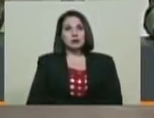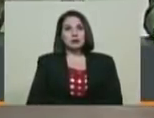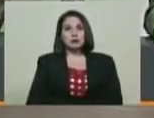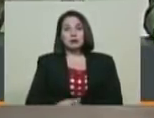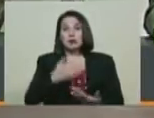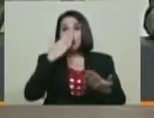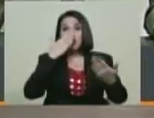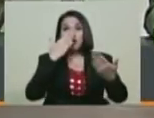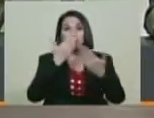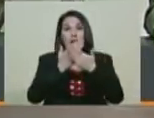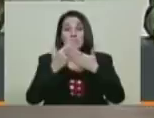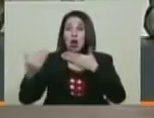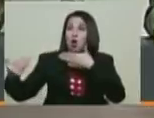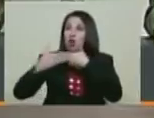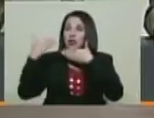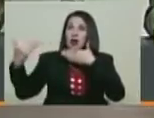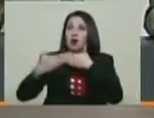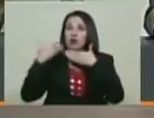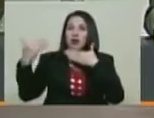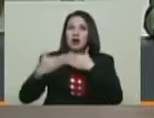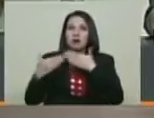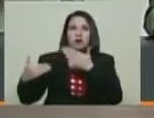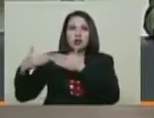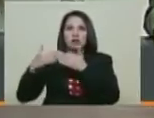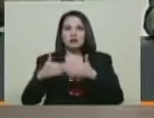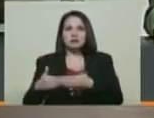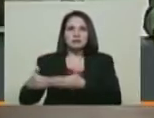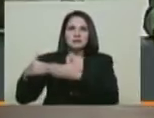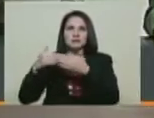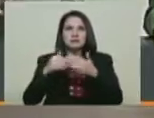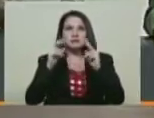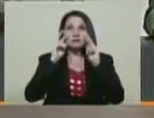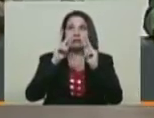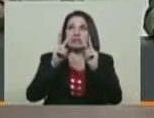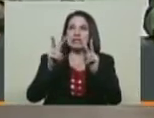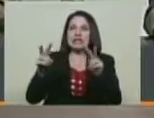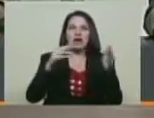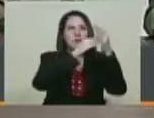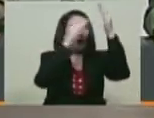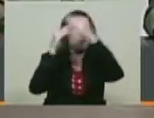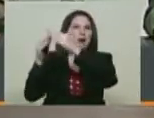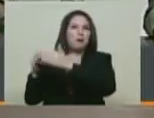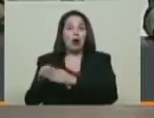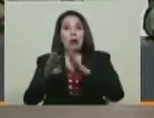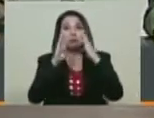frente a las agresiones del imperialismo norteamericano. Y vemos cómo agrede el mundo entero.